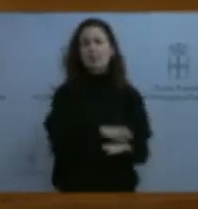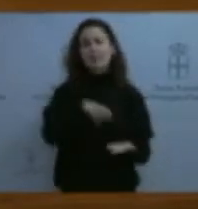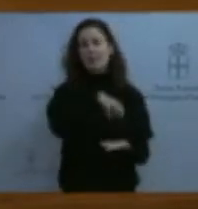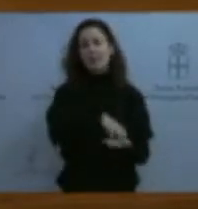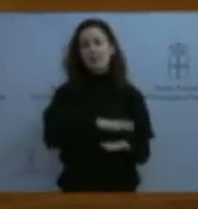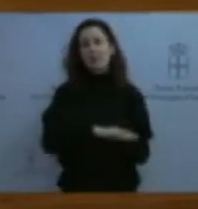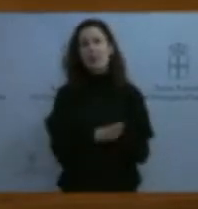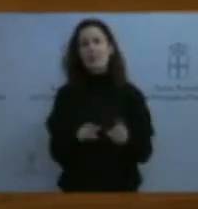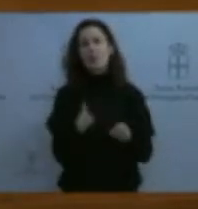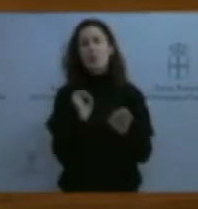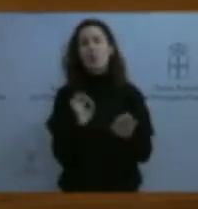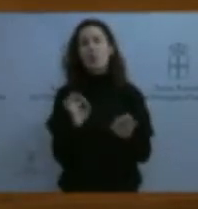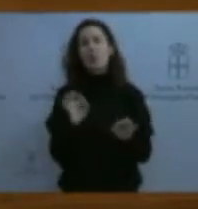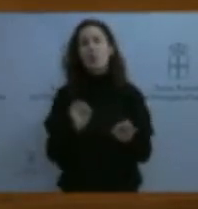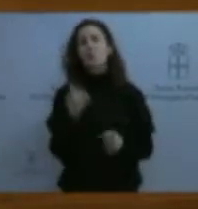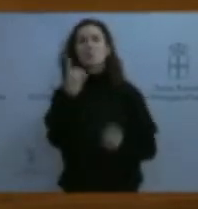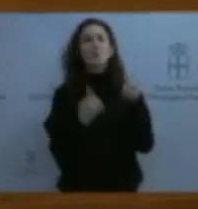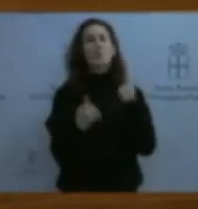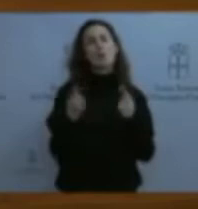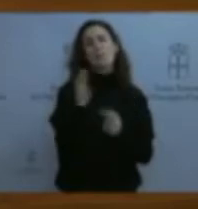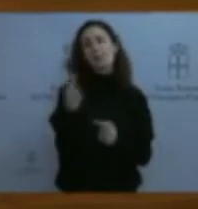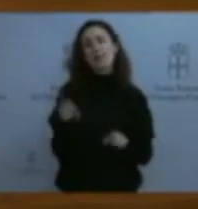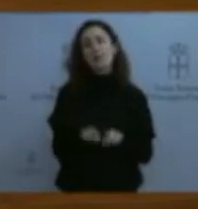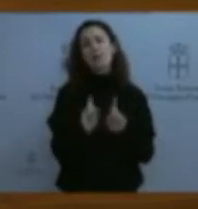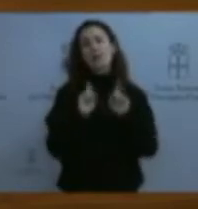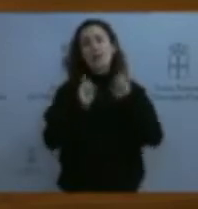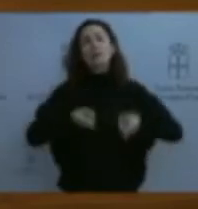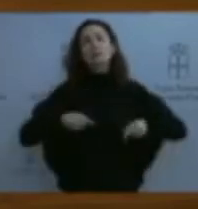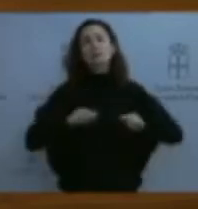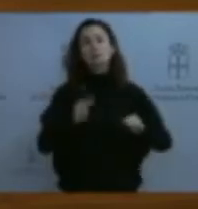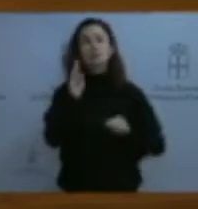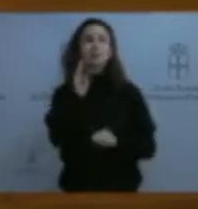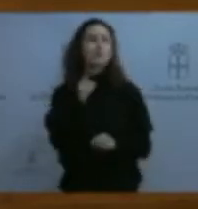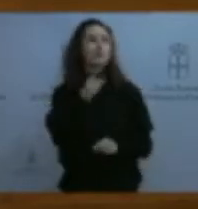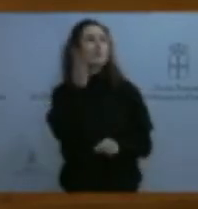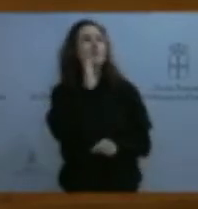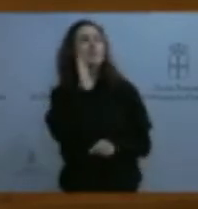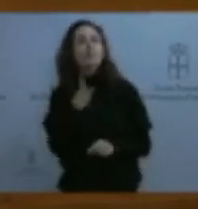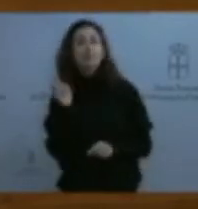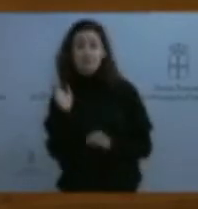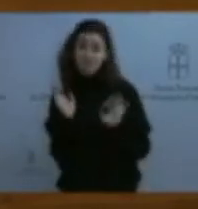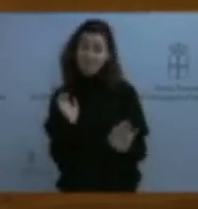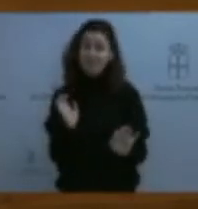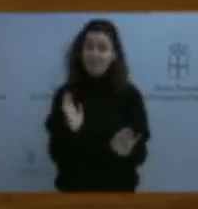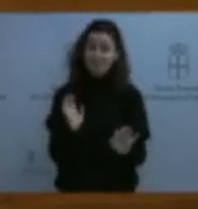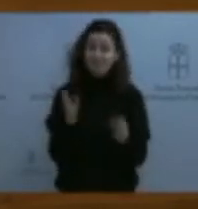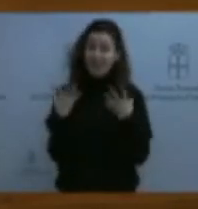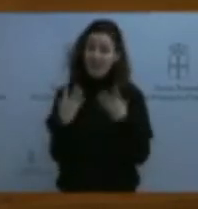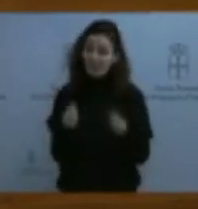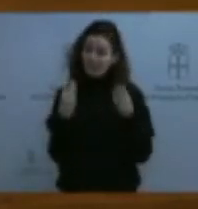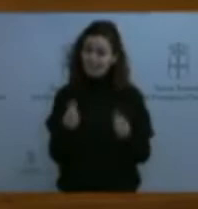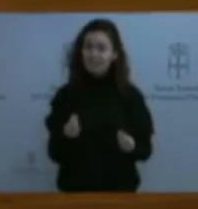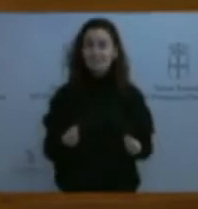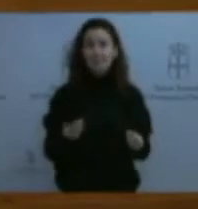PP con sus casos de corrupción, o mejor dicho, sí, porque son muchos. Son muchos los